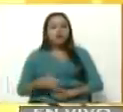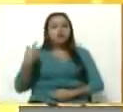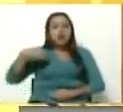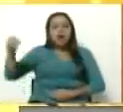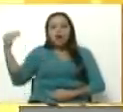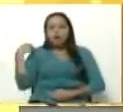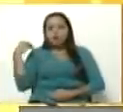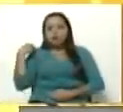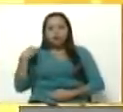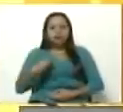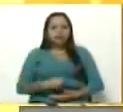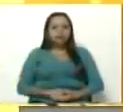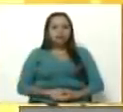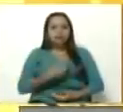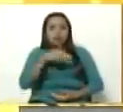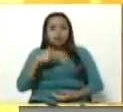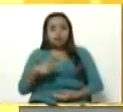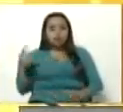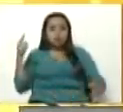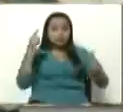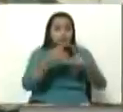anuncio. Hemos llegado